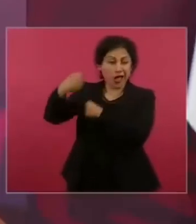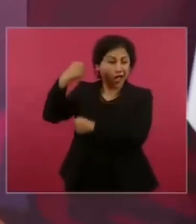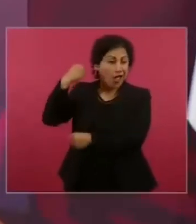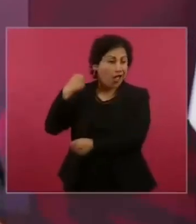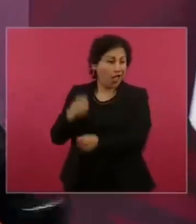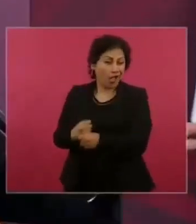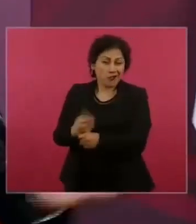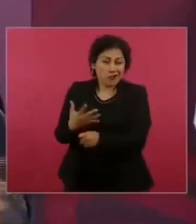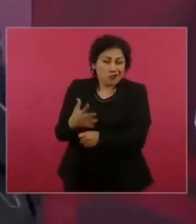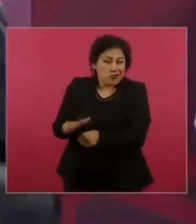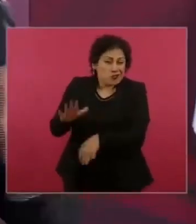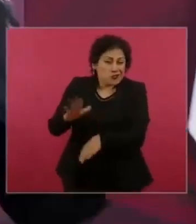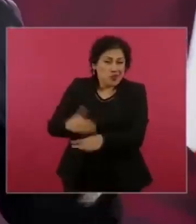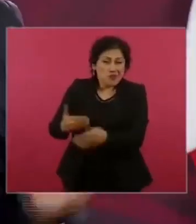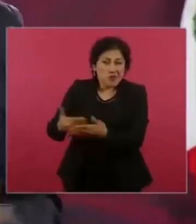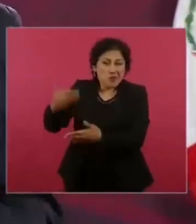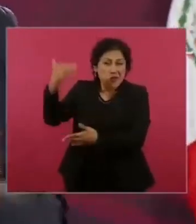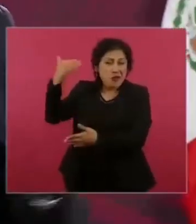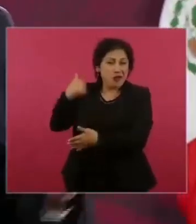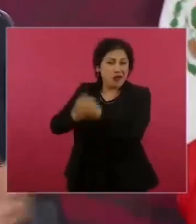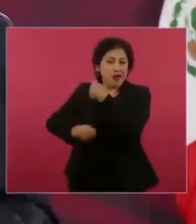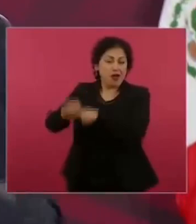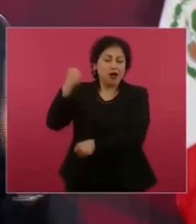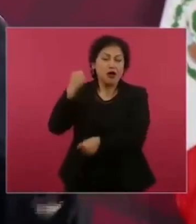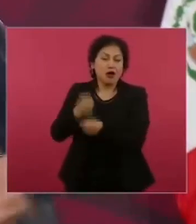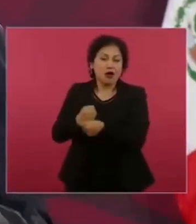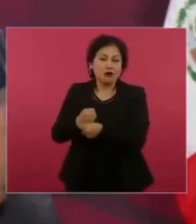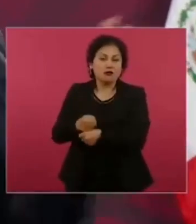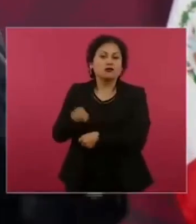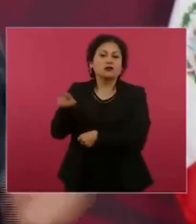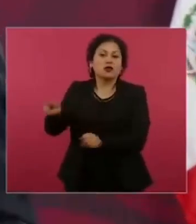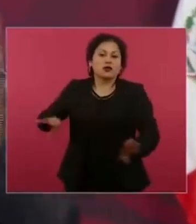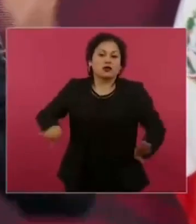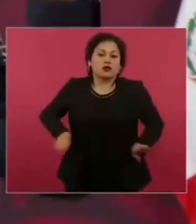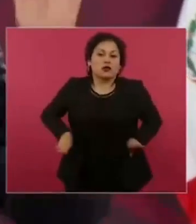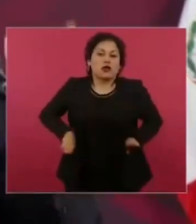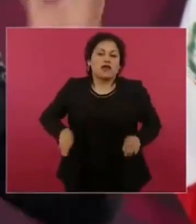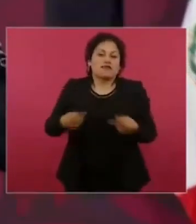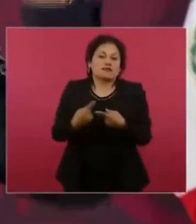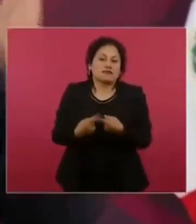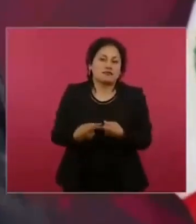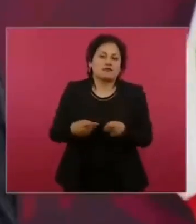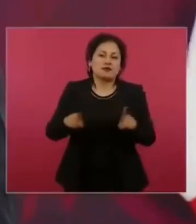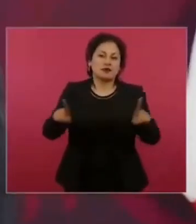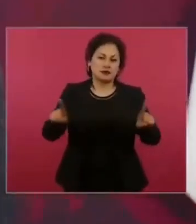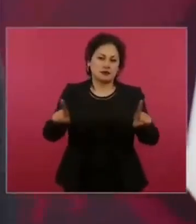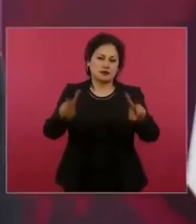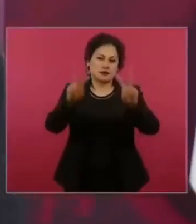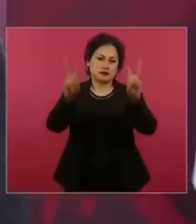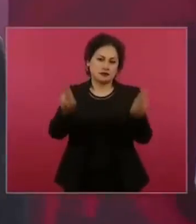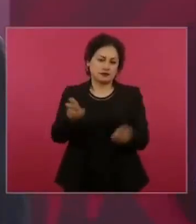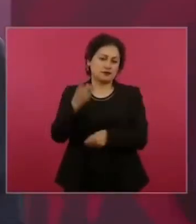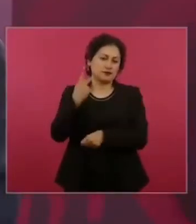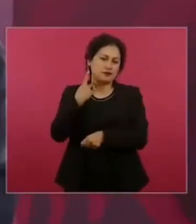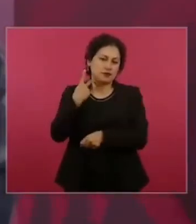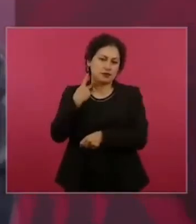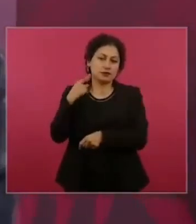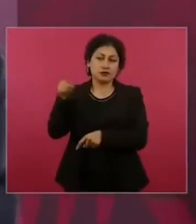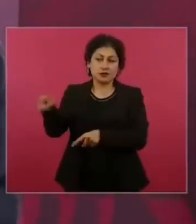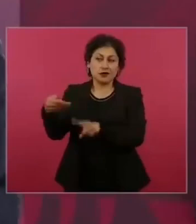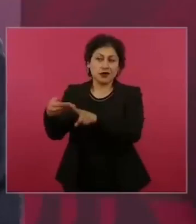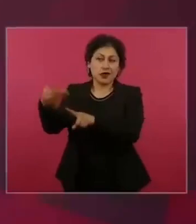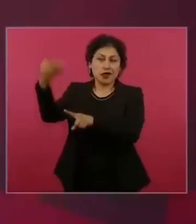que no pertenece al bloque conservador que ha dominado durante